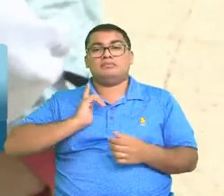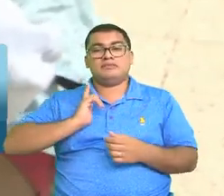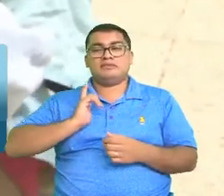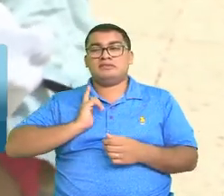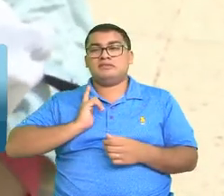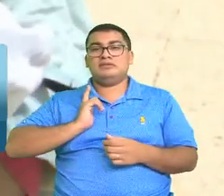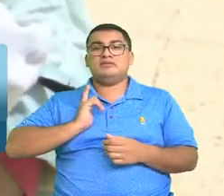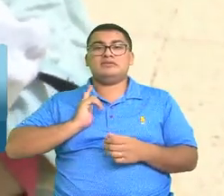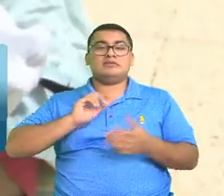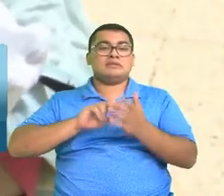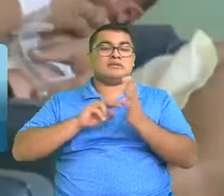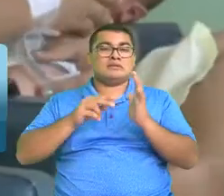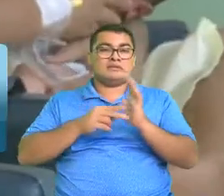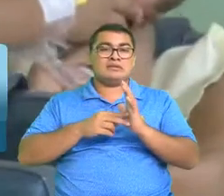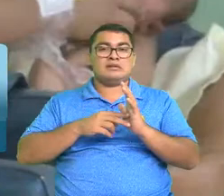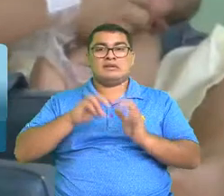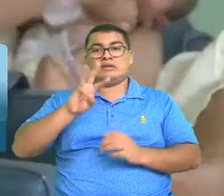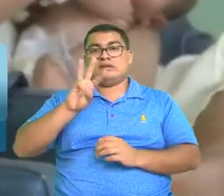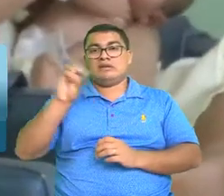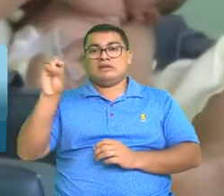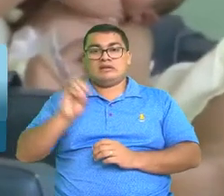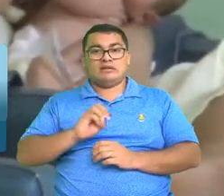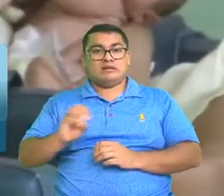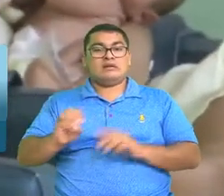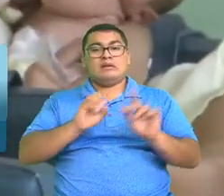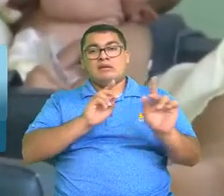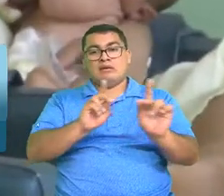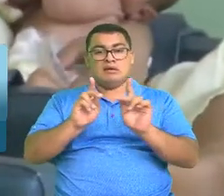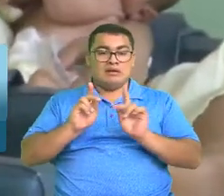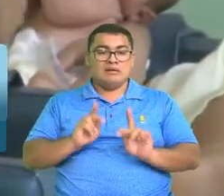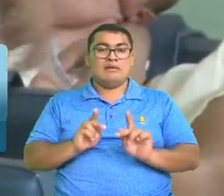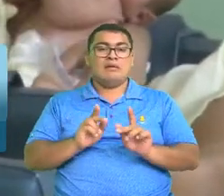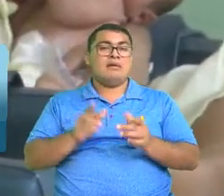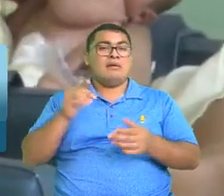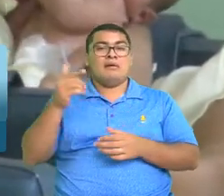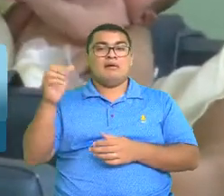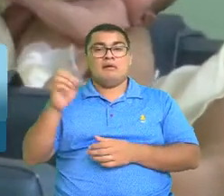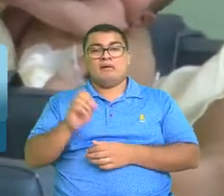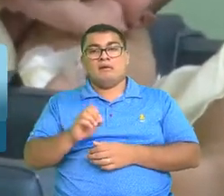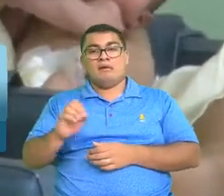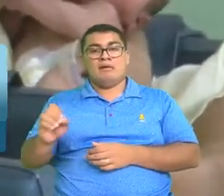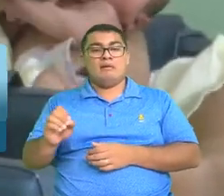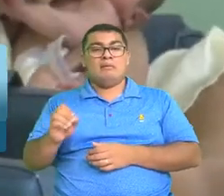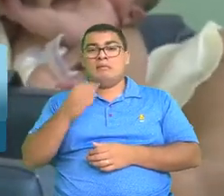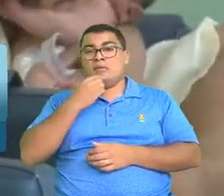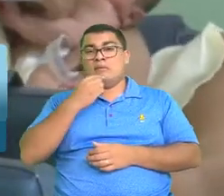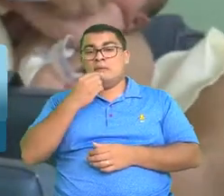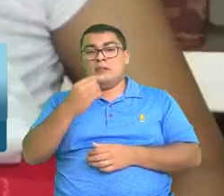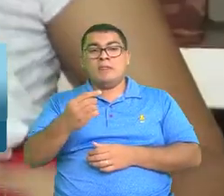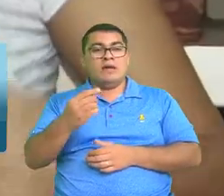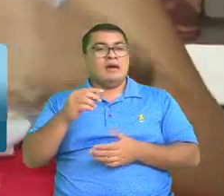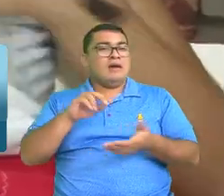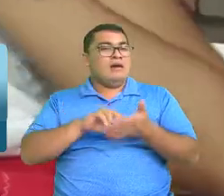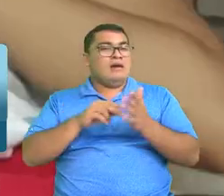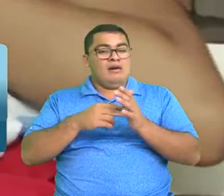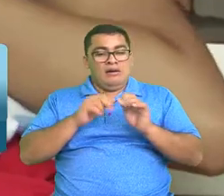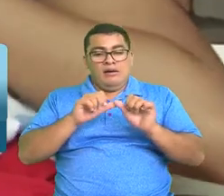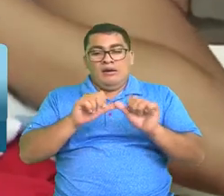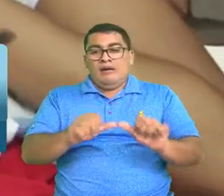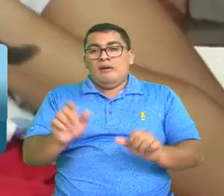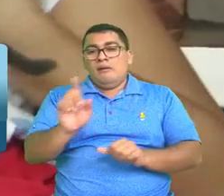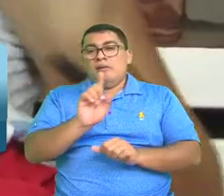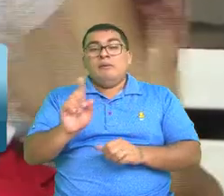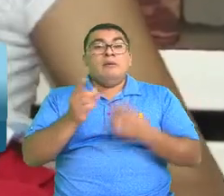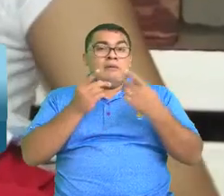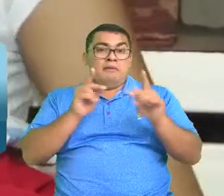que es persistente en el 30% de la población. Y un 70% que no es persistente. Generalmente, pero